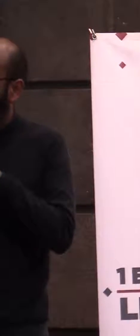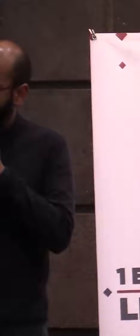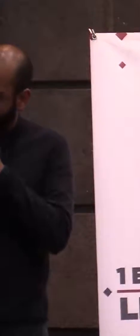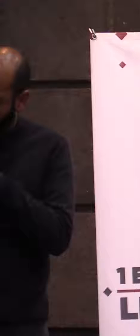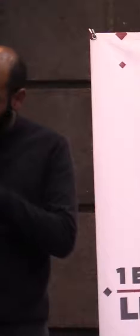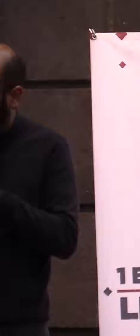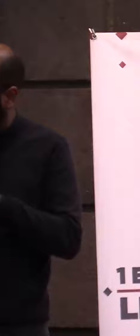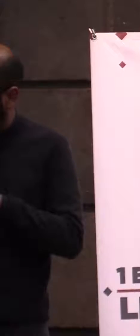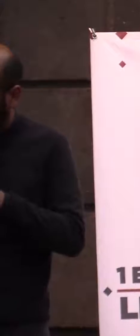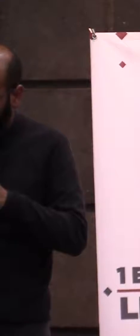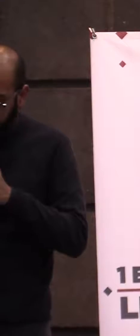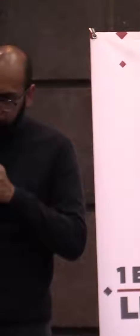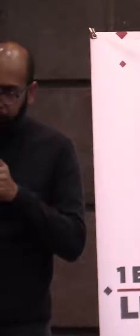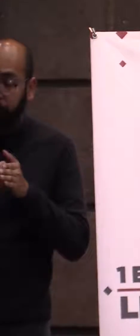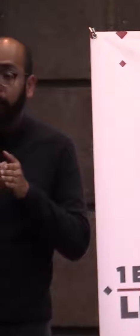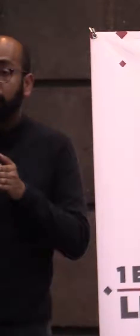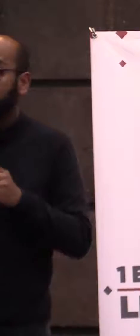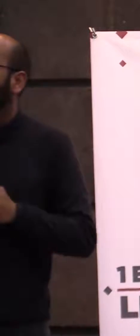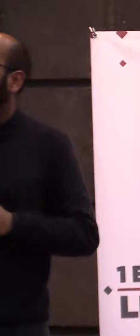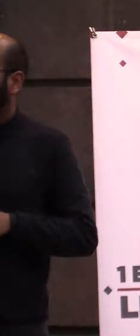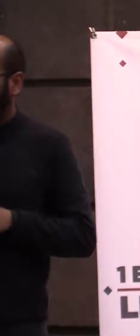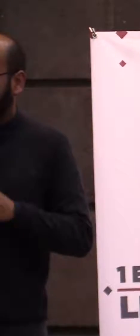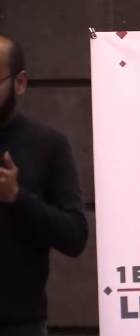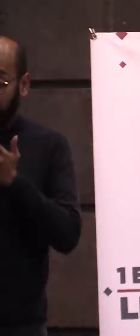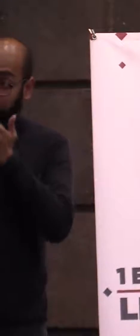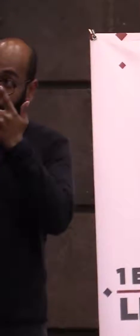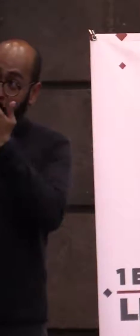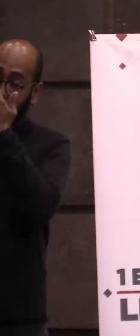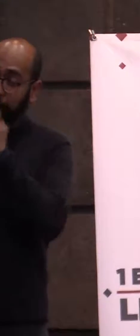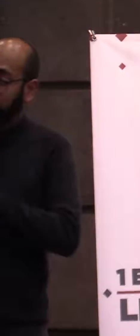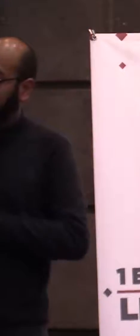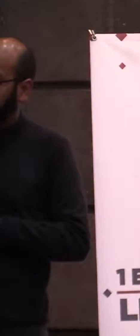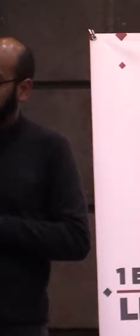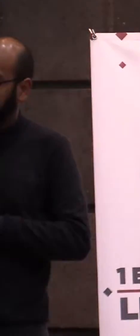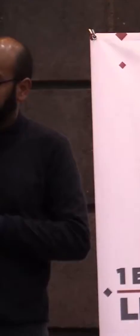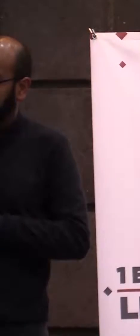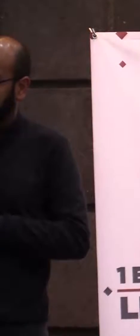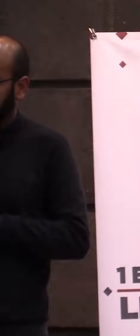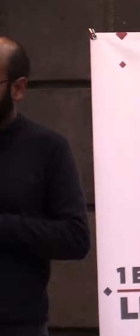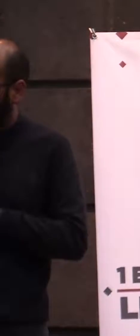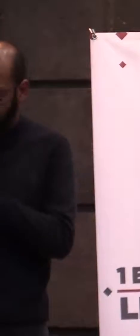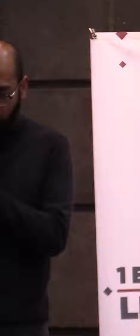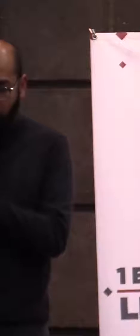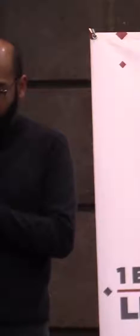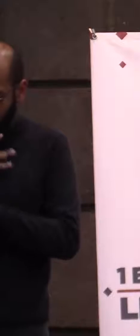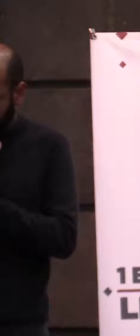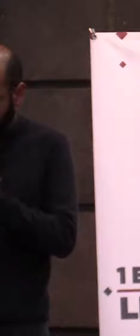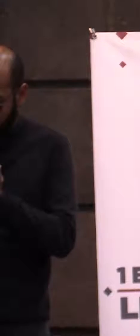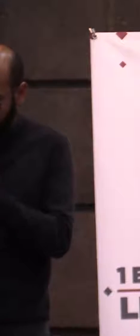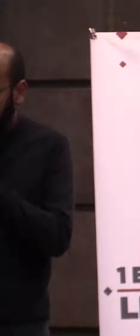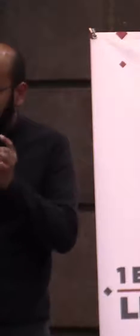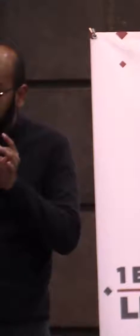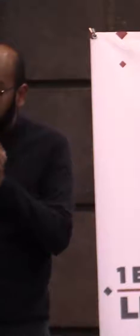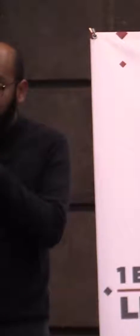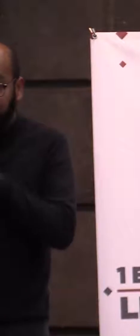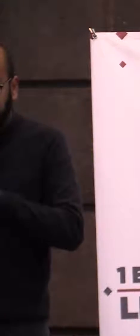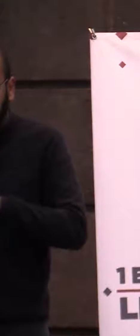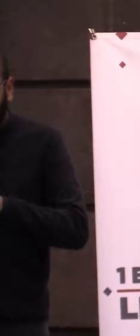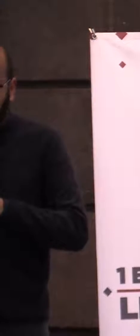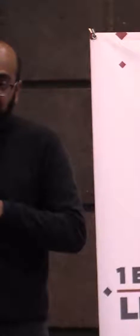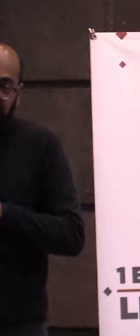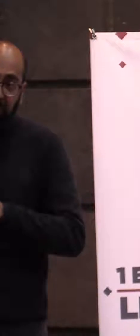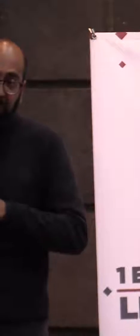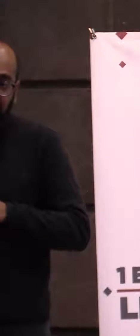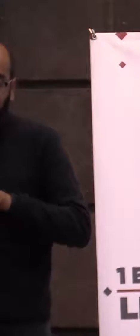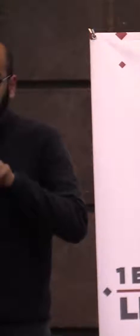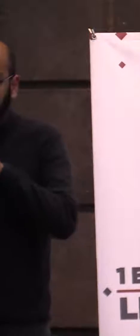Logramos que por primera vez en la historia se devuelva con total transparencia al pueblo de México lo